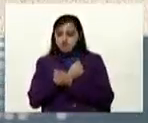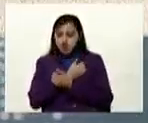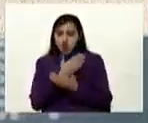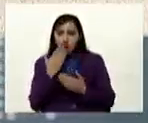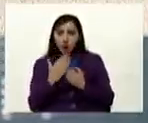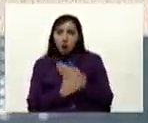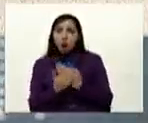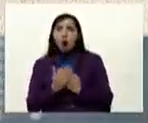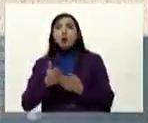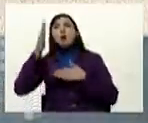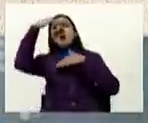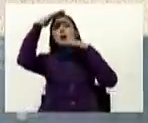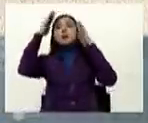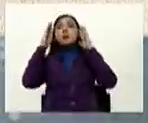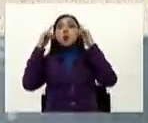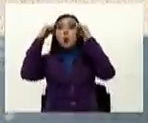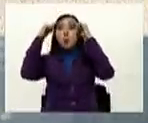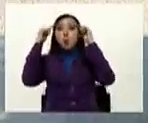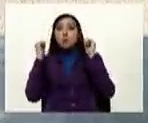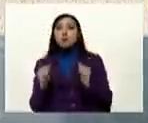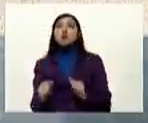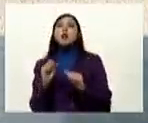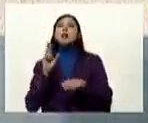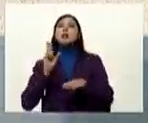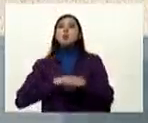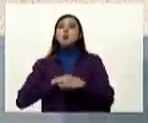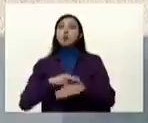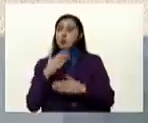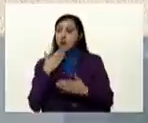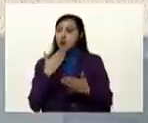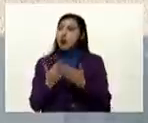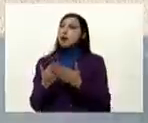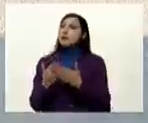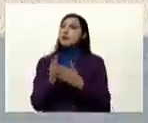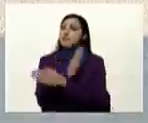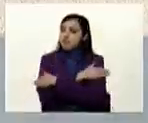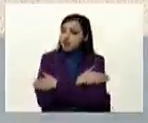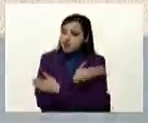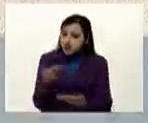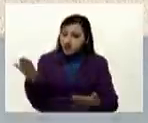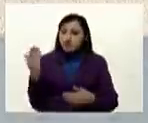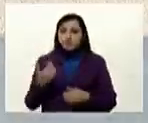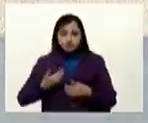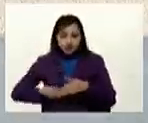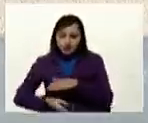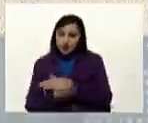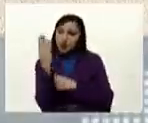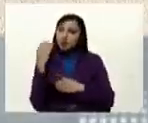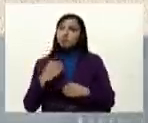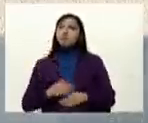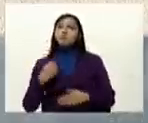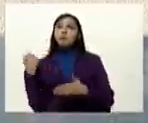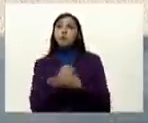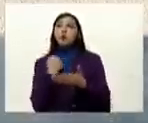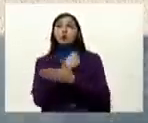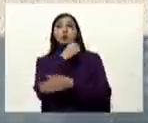su atención profesional para la salud. Muchas gracias, pues, felicidades. Sigan adelante.